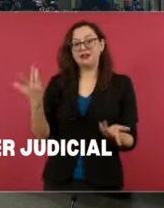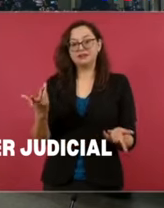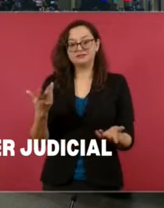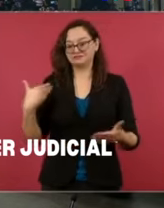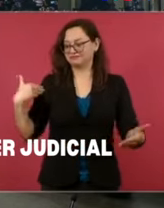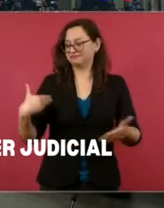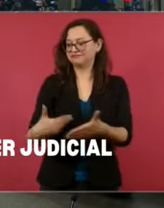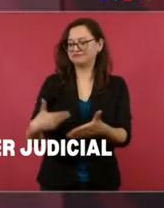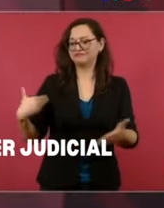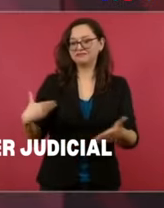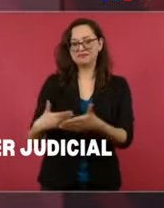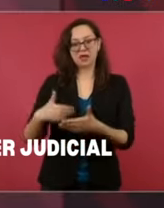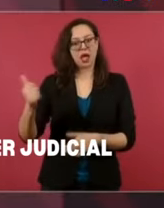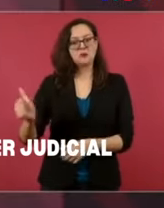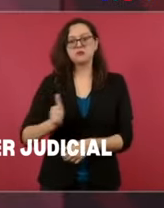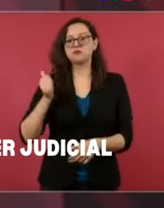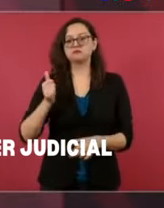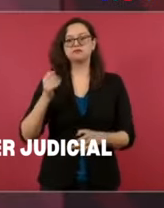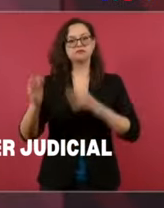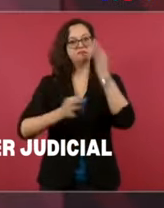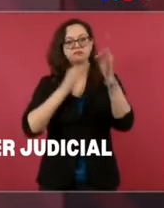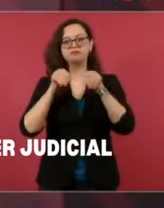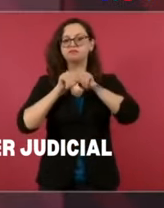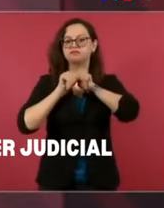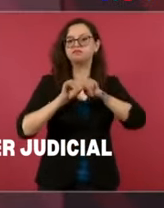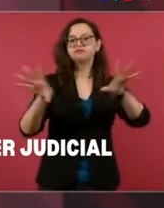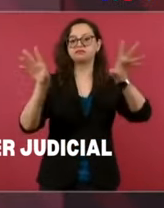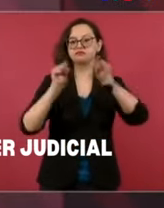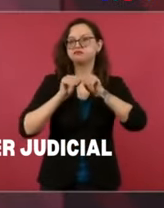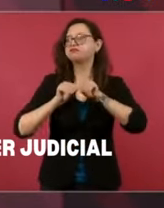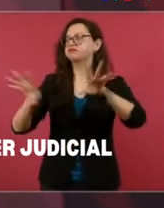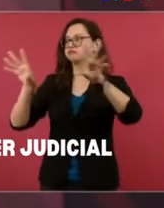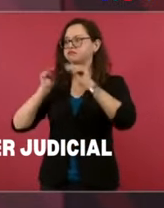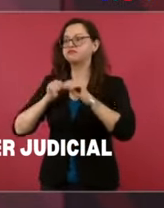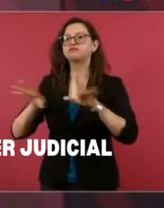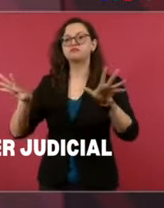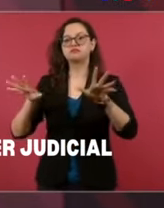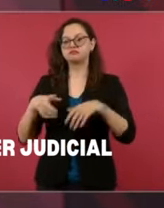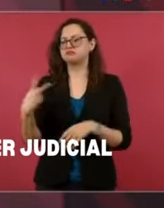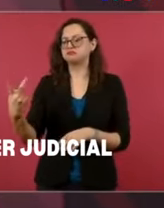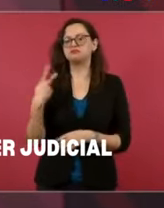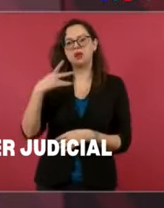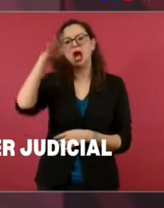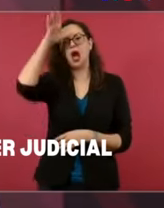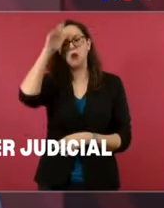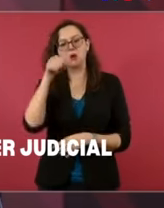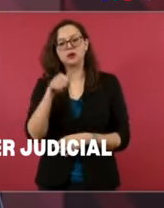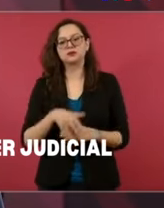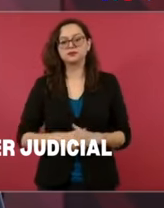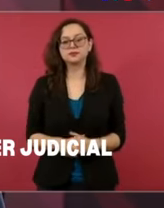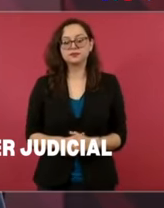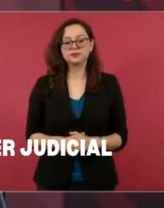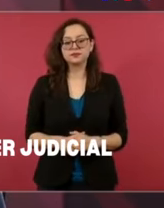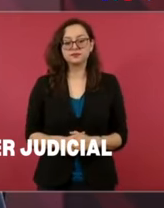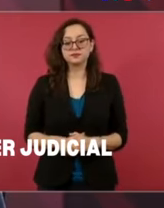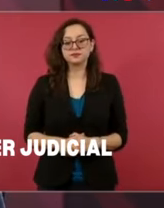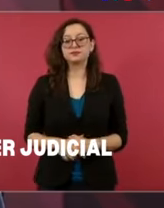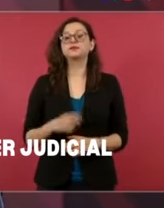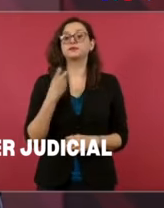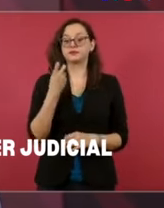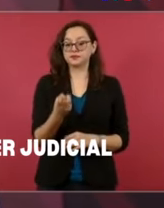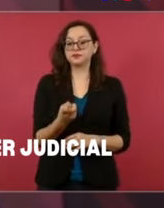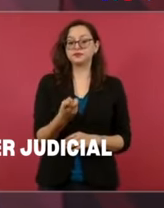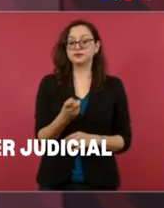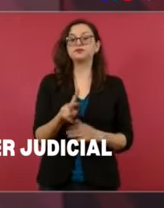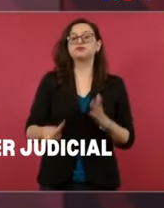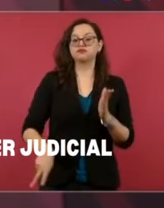que sea así. Entonces, nuevamente, que pudiera